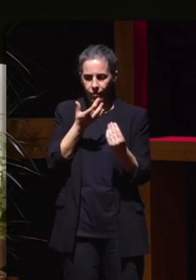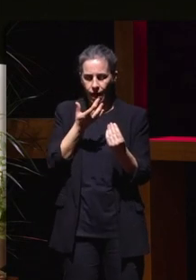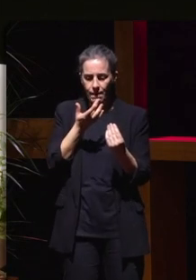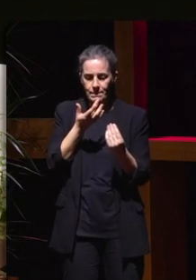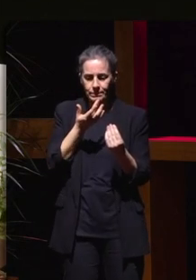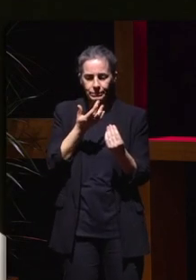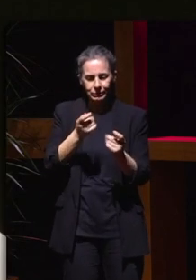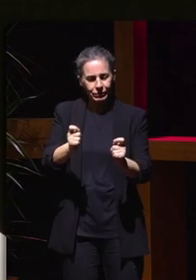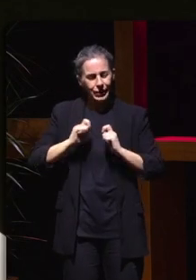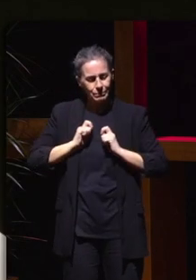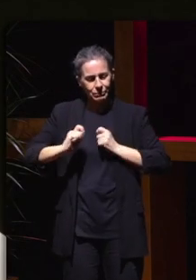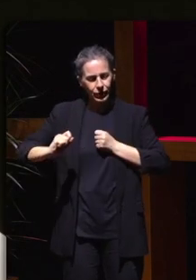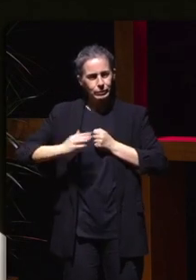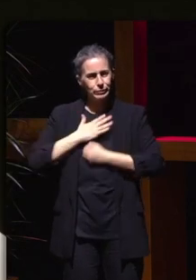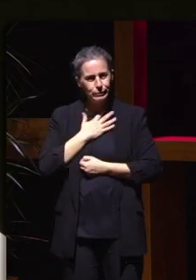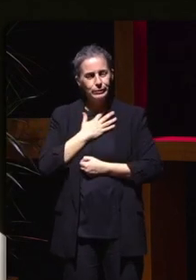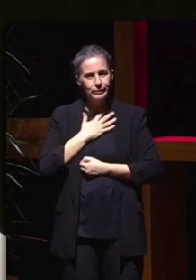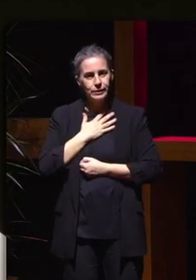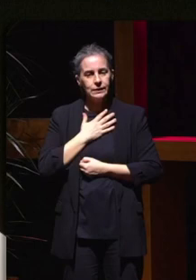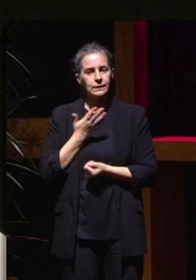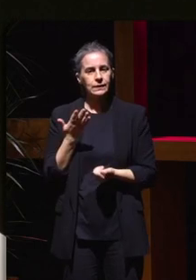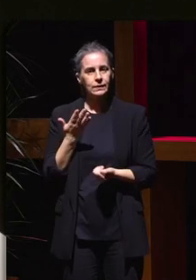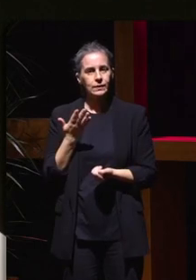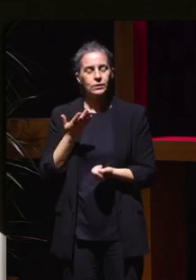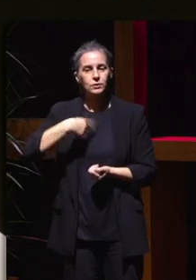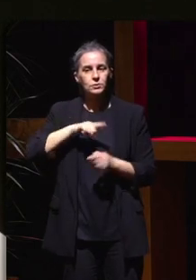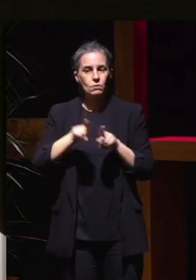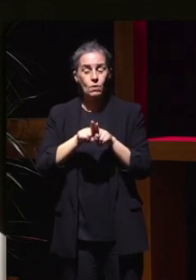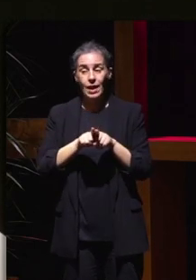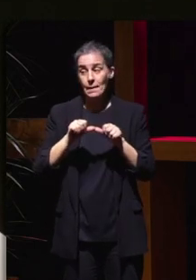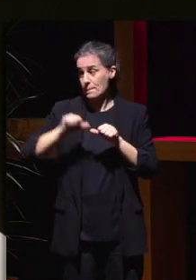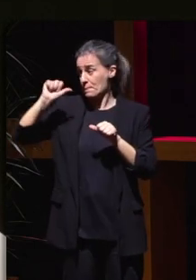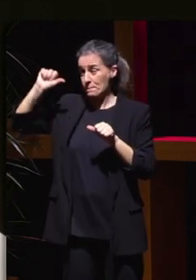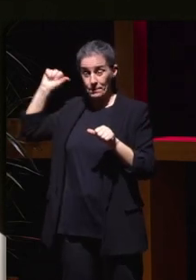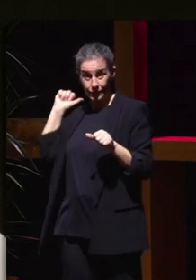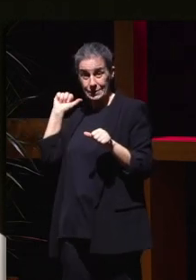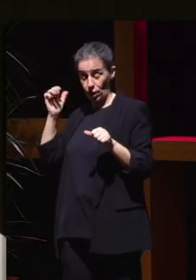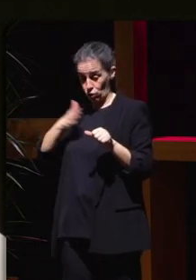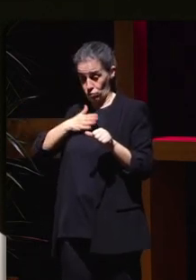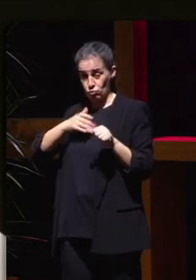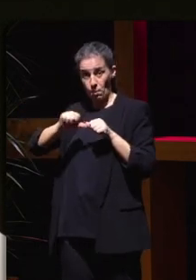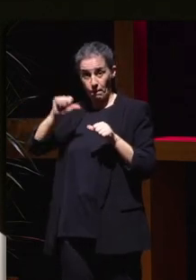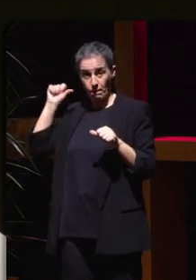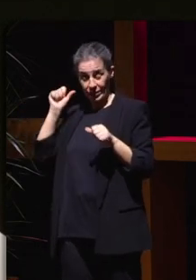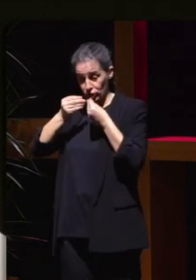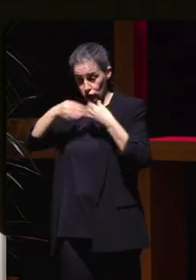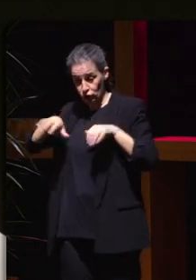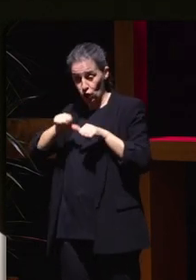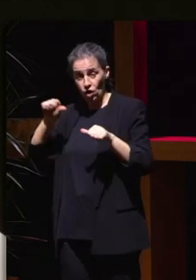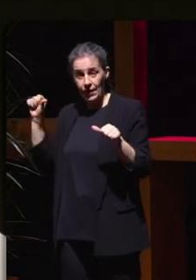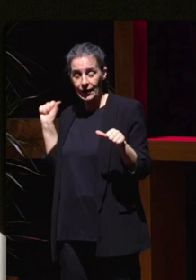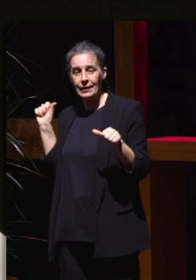a partir de deter versiones pasadas de unos meses más que no son